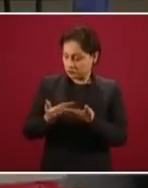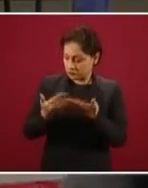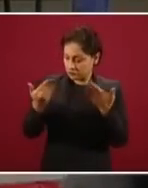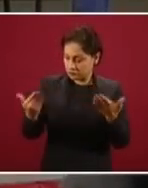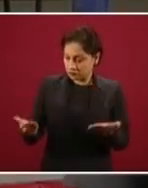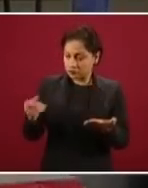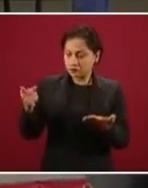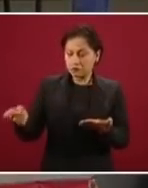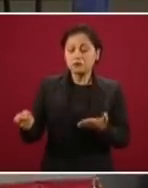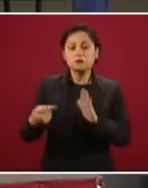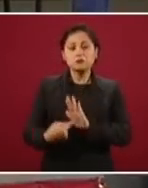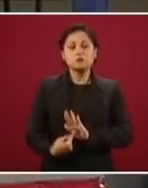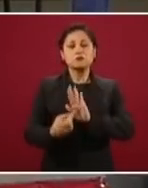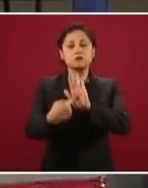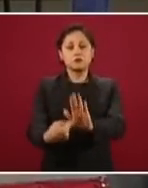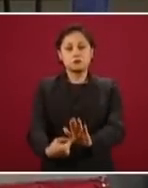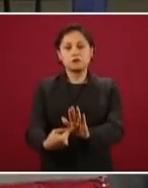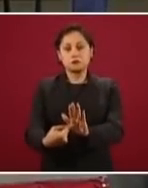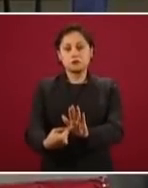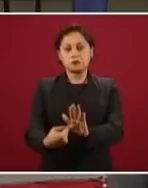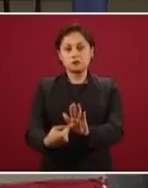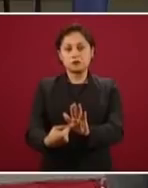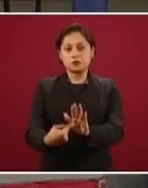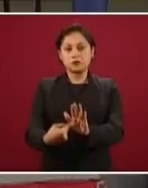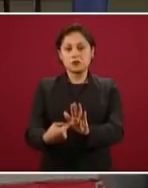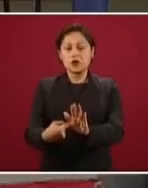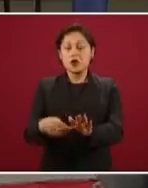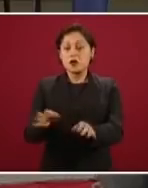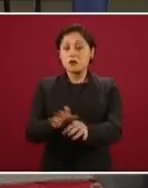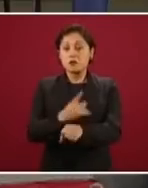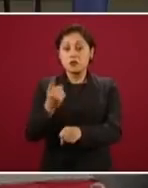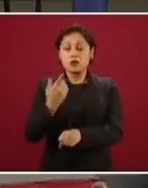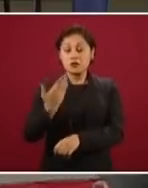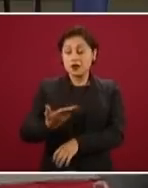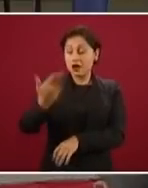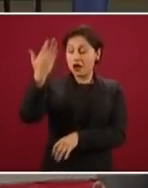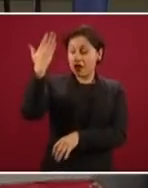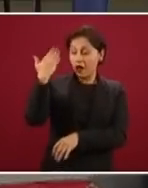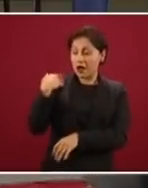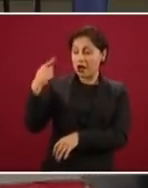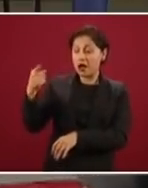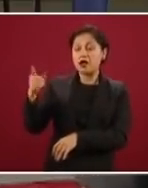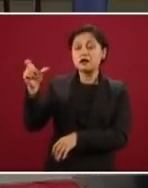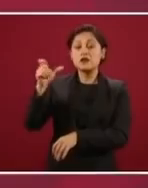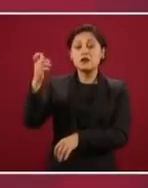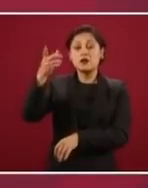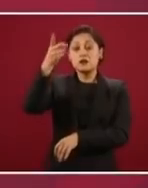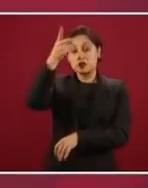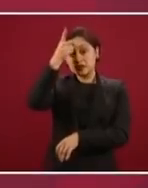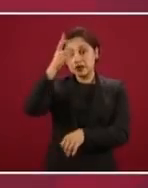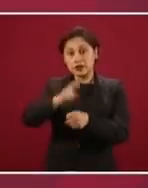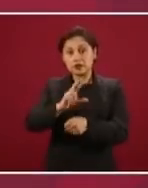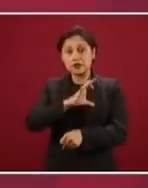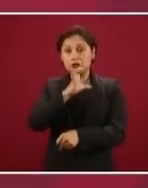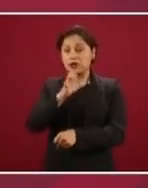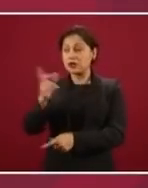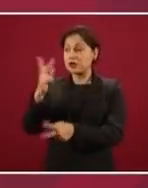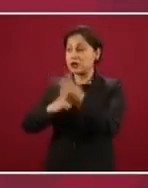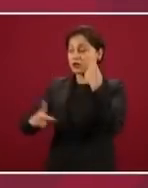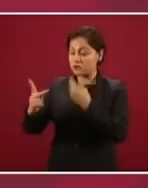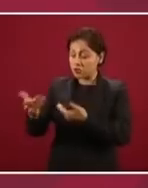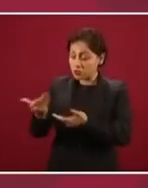nos entrevistamos con el director general de marc microsoft muchas